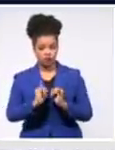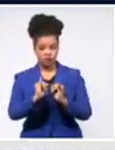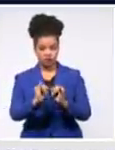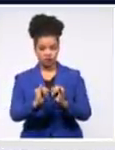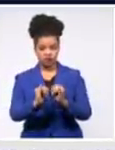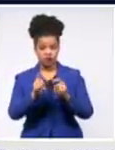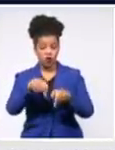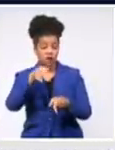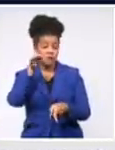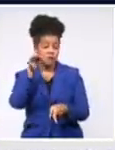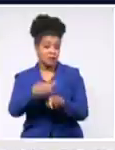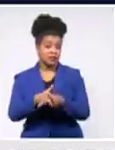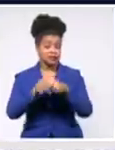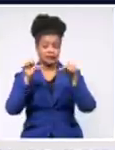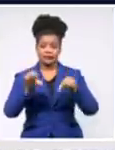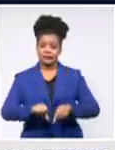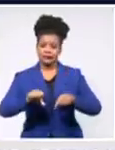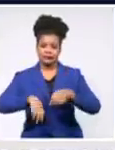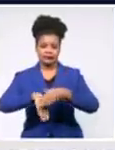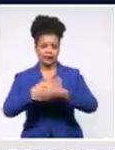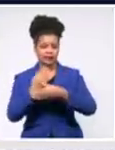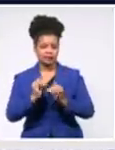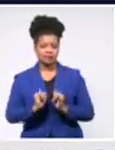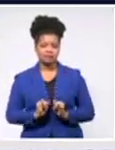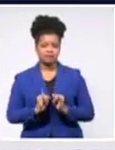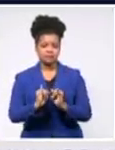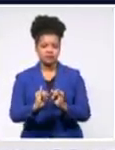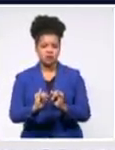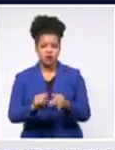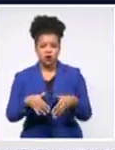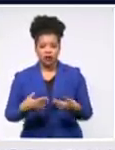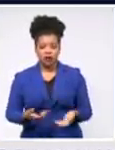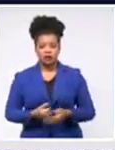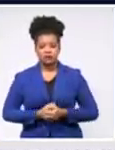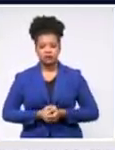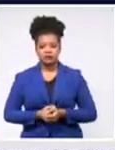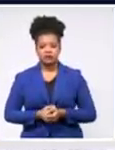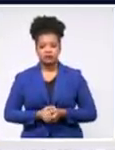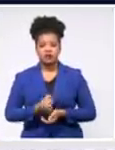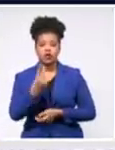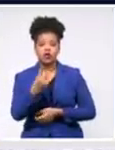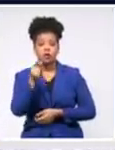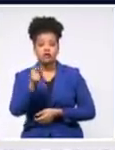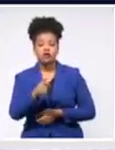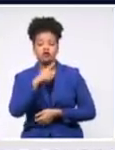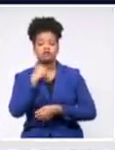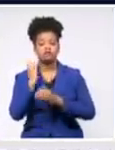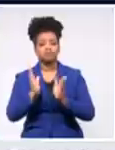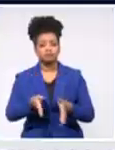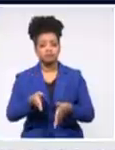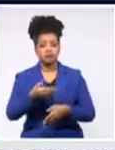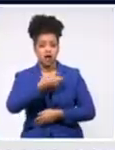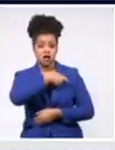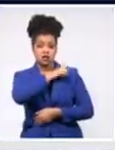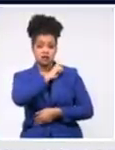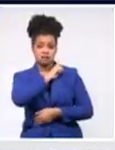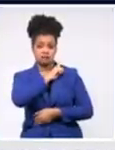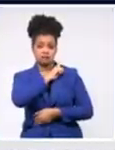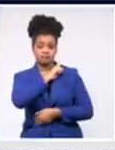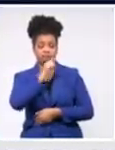día informando 2 personas que fallecieron ayer en nuestro país con